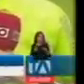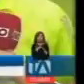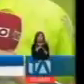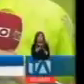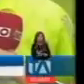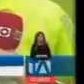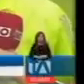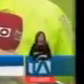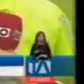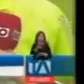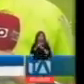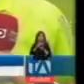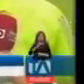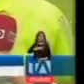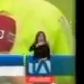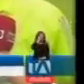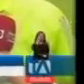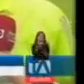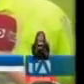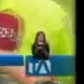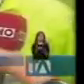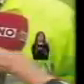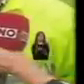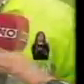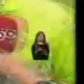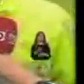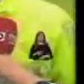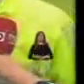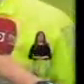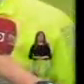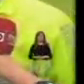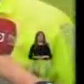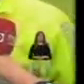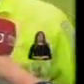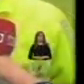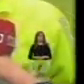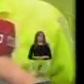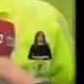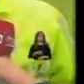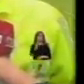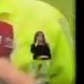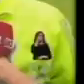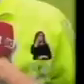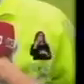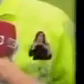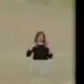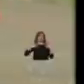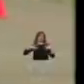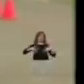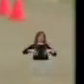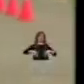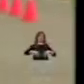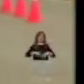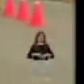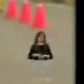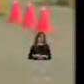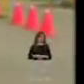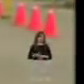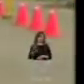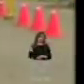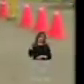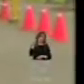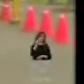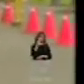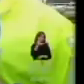piso, la persona se encontraba en la posición de cúbito dorsal, con presencia abundante de líquido sanguíneo. Y es que había recibido